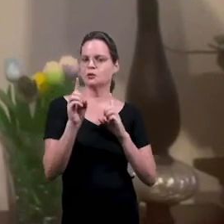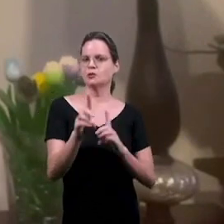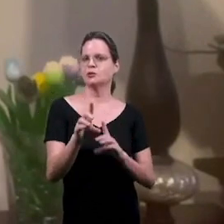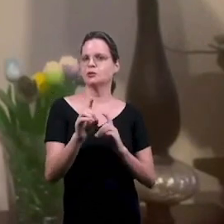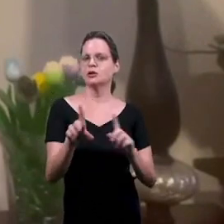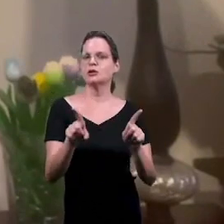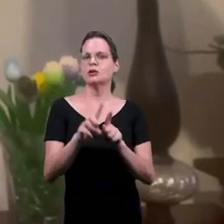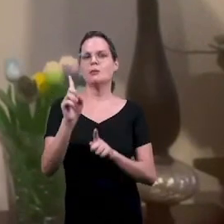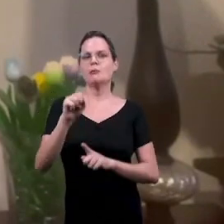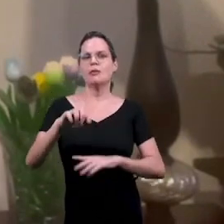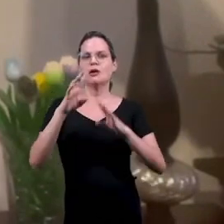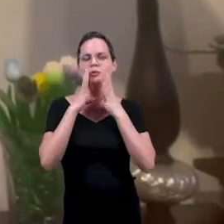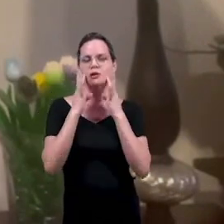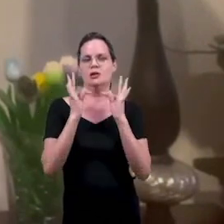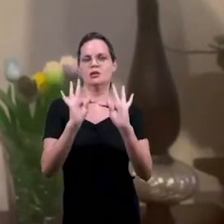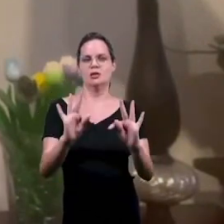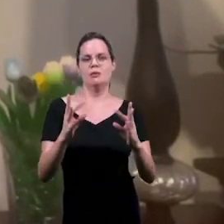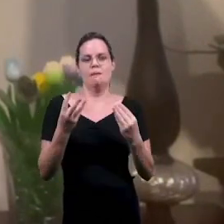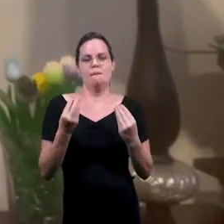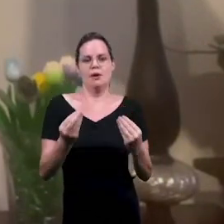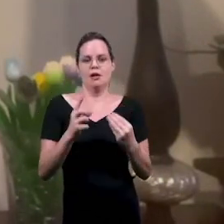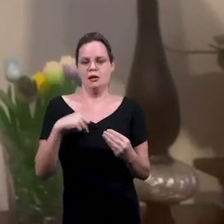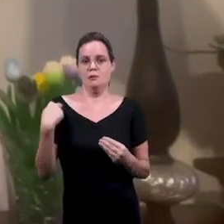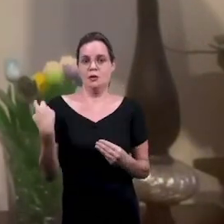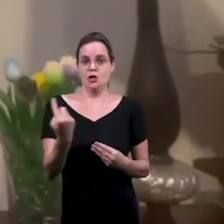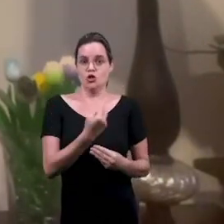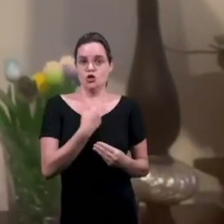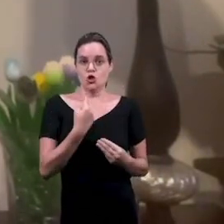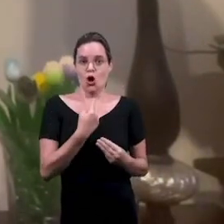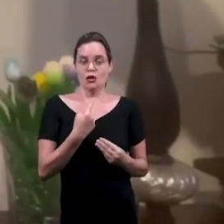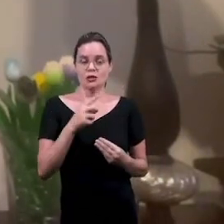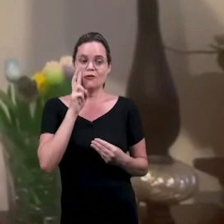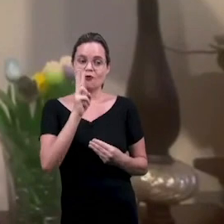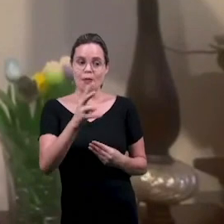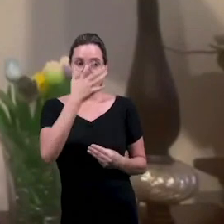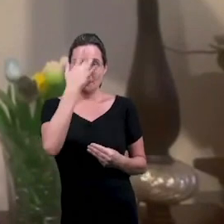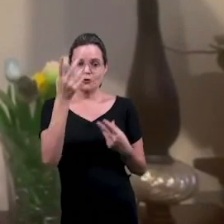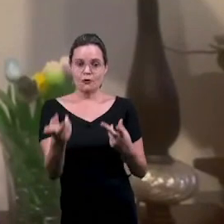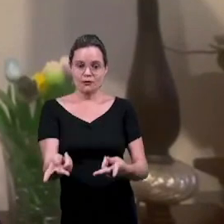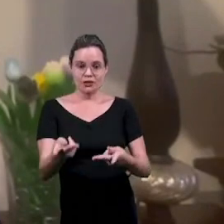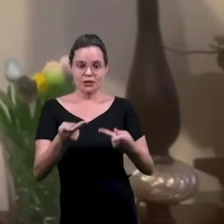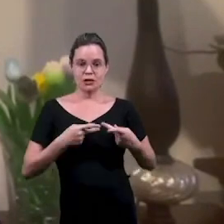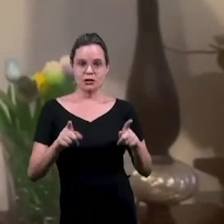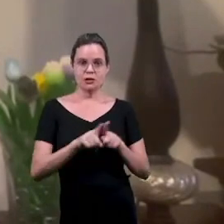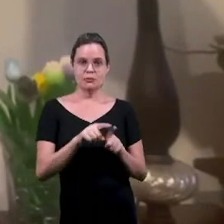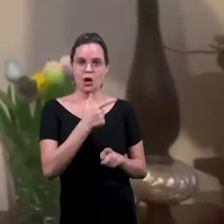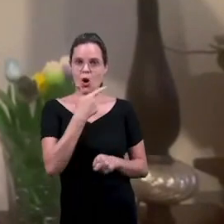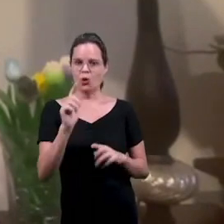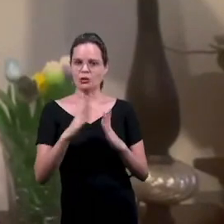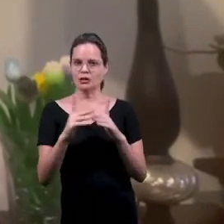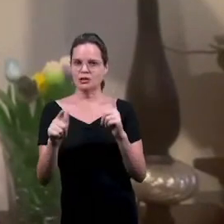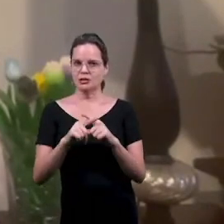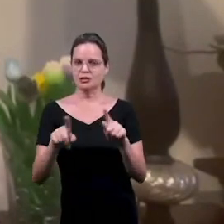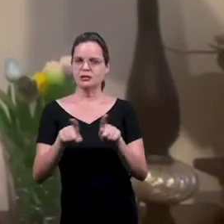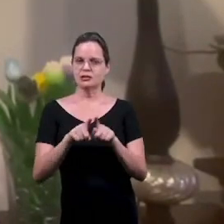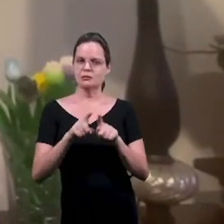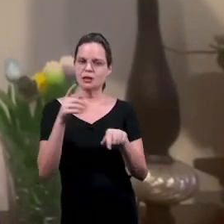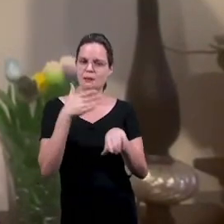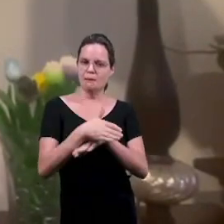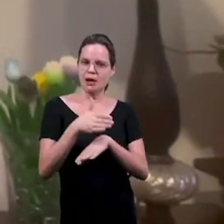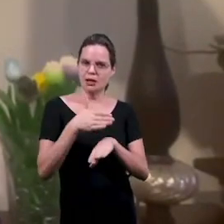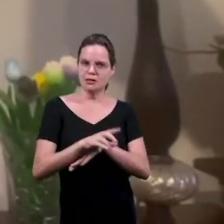en la fe, en la doctrina, y también ha sido testimonio para nuestros visitantes y hasta miembros de